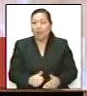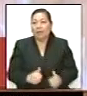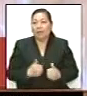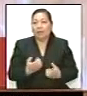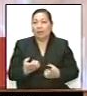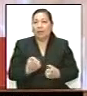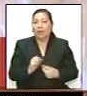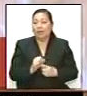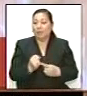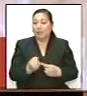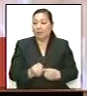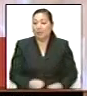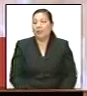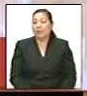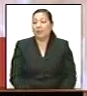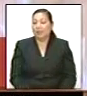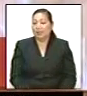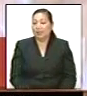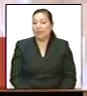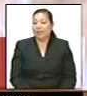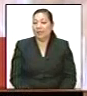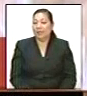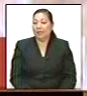económico social de la alianza